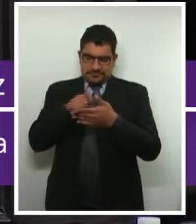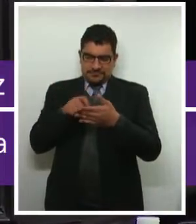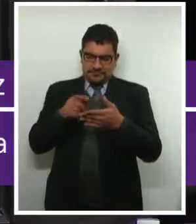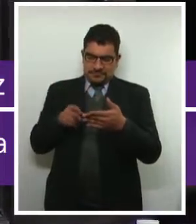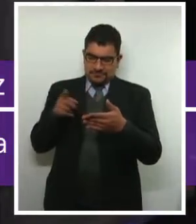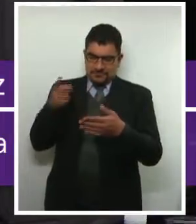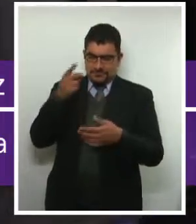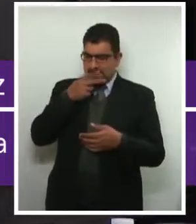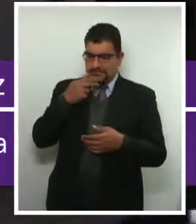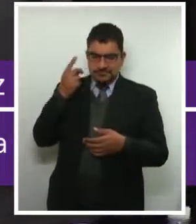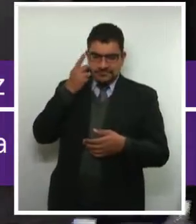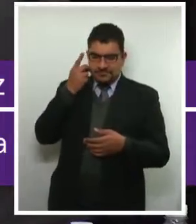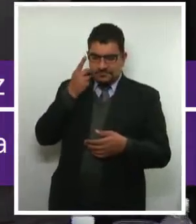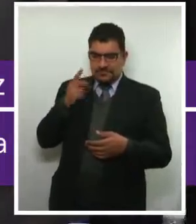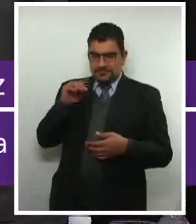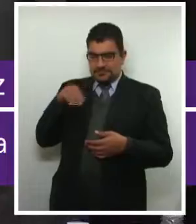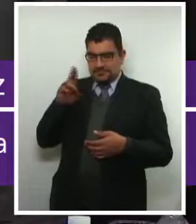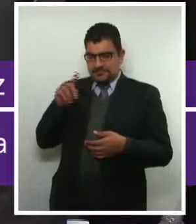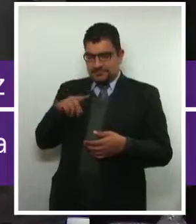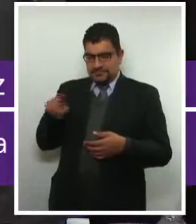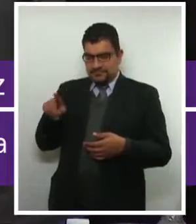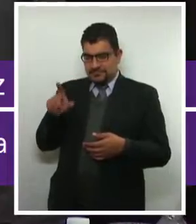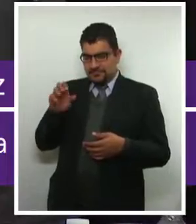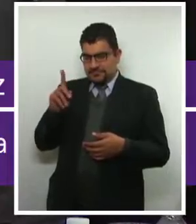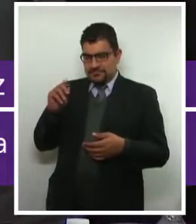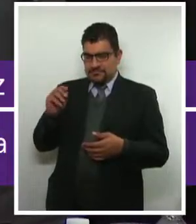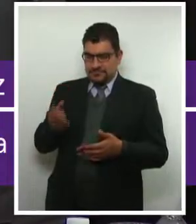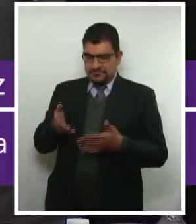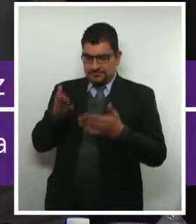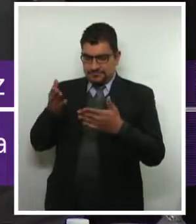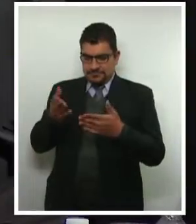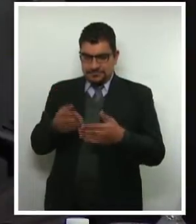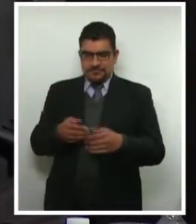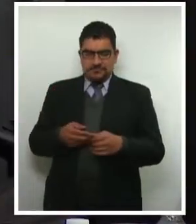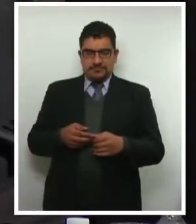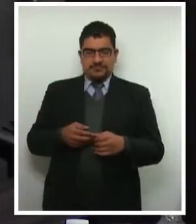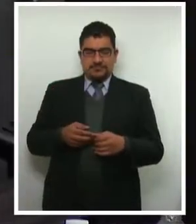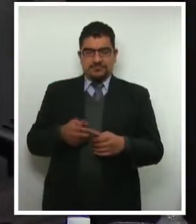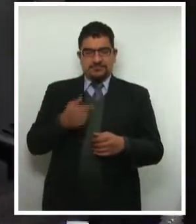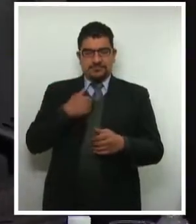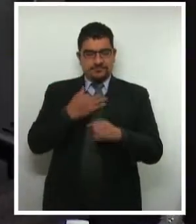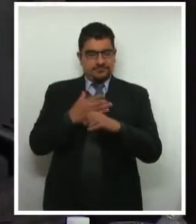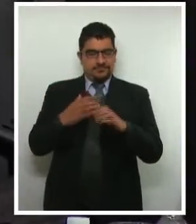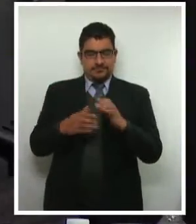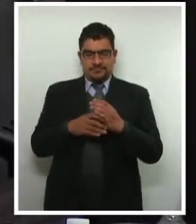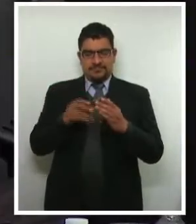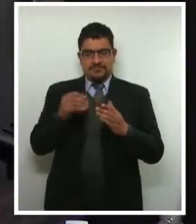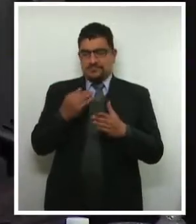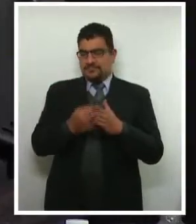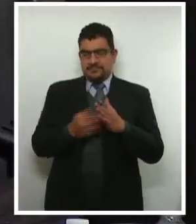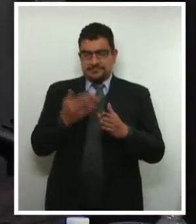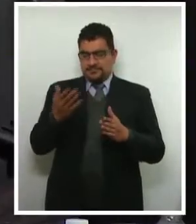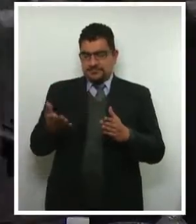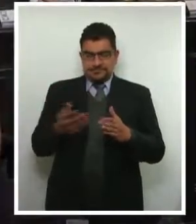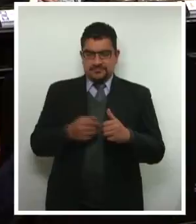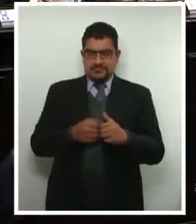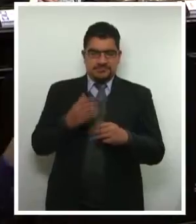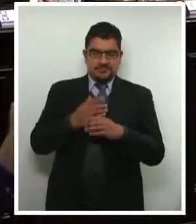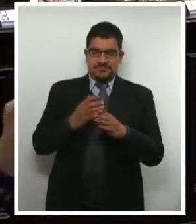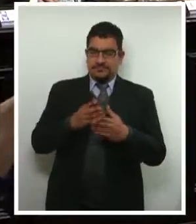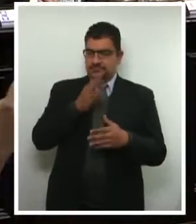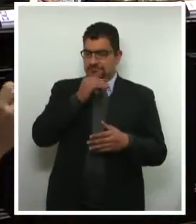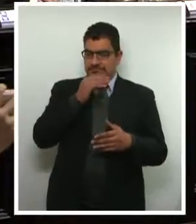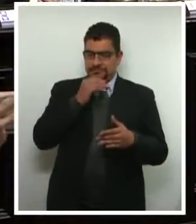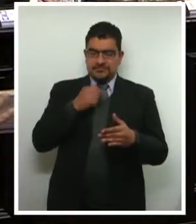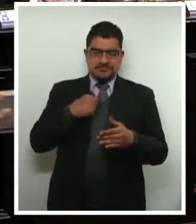el diputado Muñoz Ledo. Lo que es inaceptable, lo que no podemos